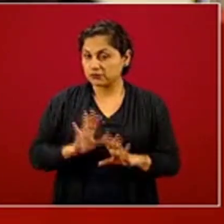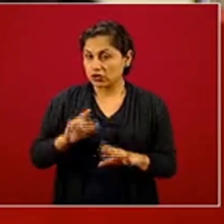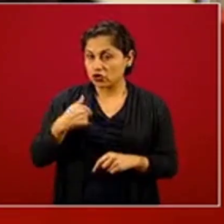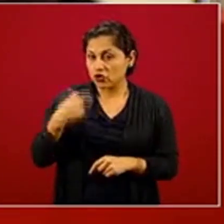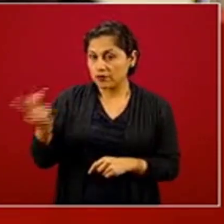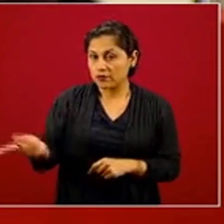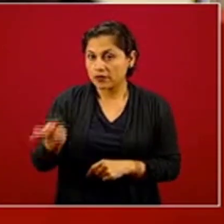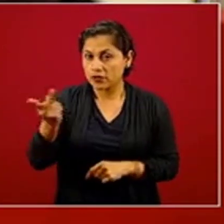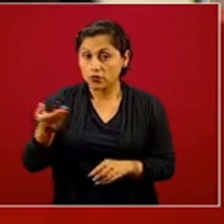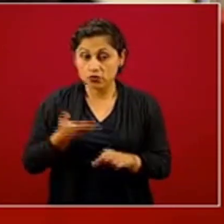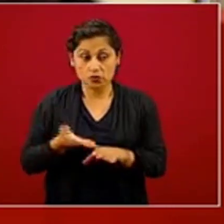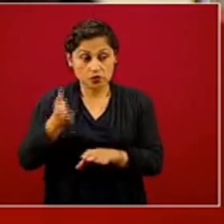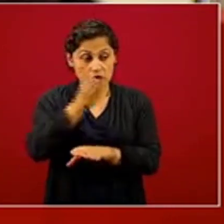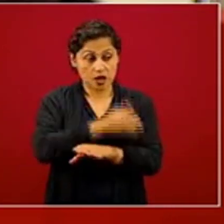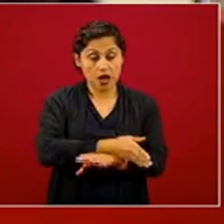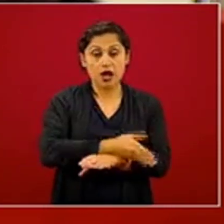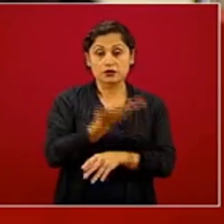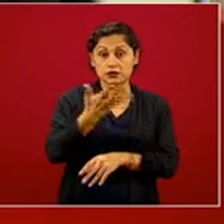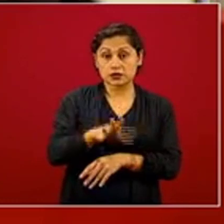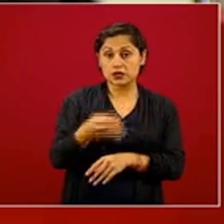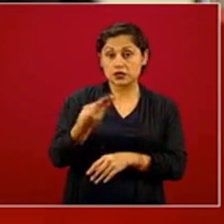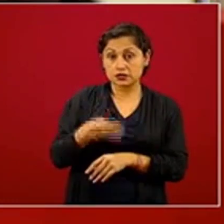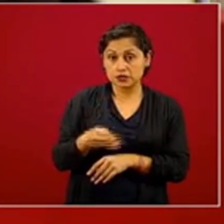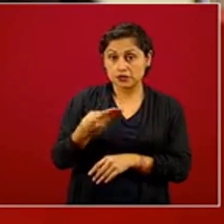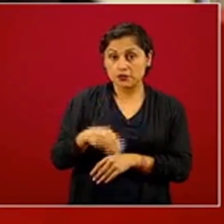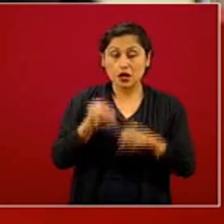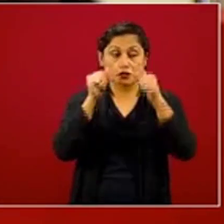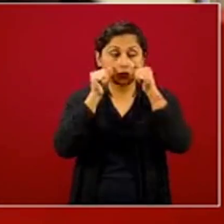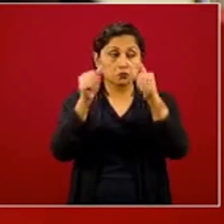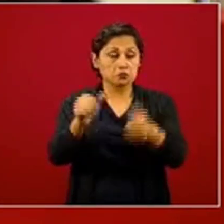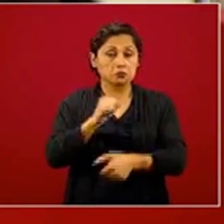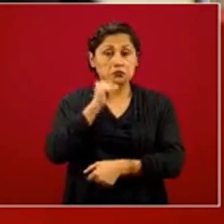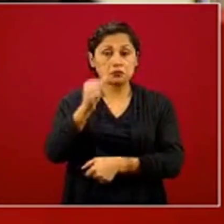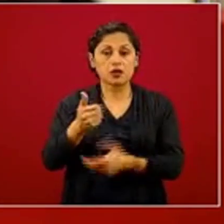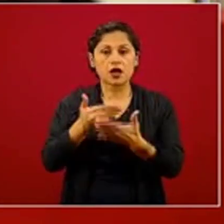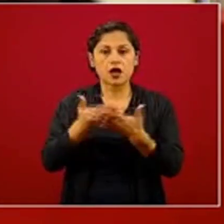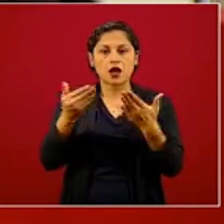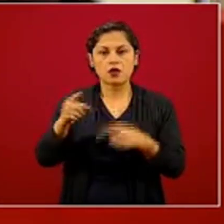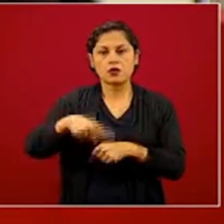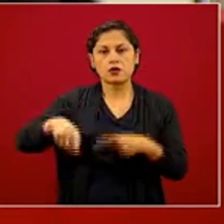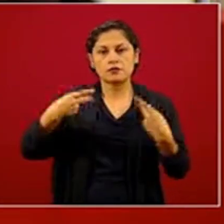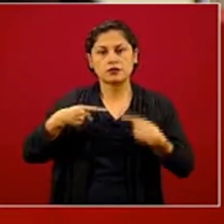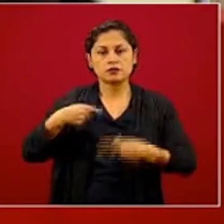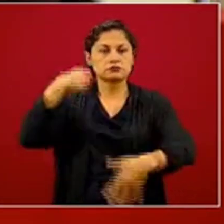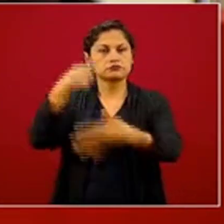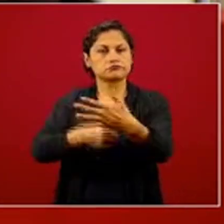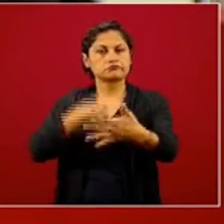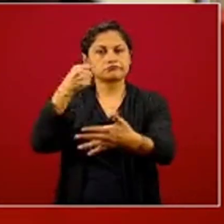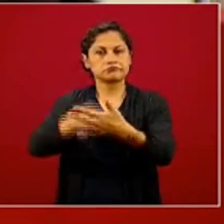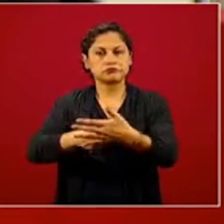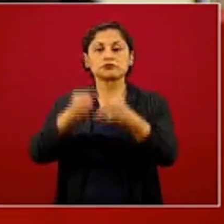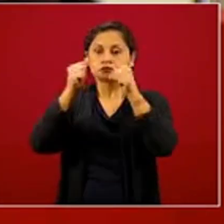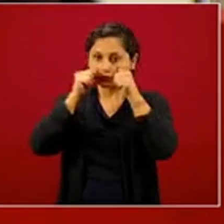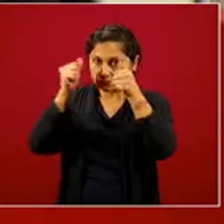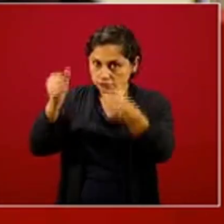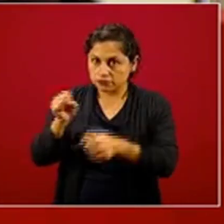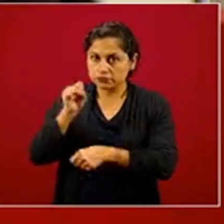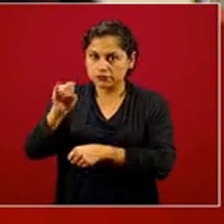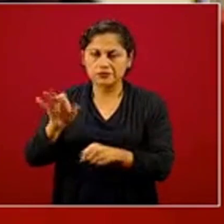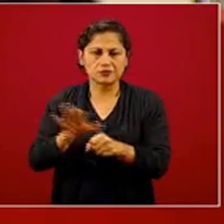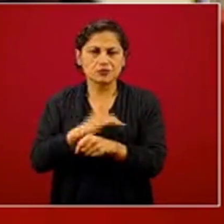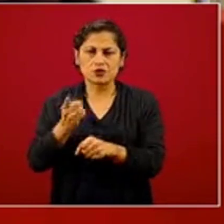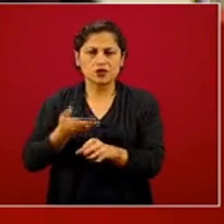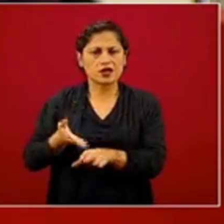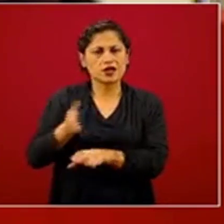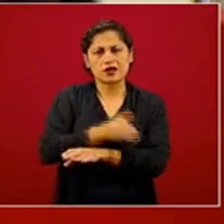y ahora que ellos se manifiestan, ¿no? ¿Por qué poner atención si con anterioridad ya se había mencionado este